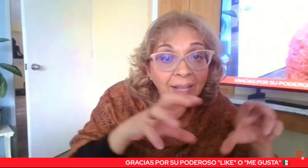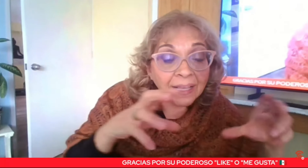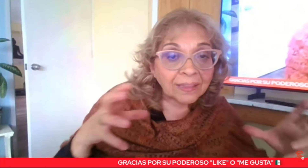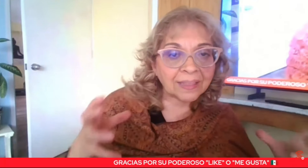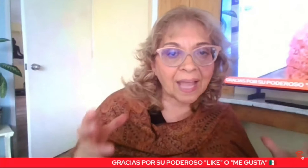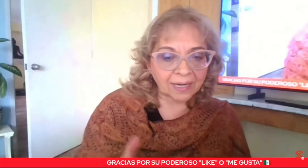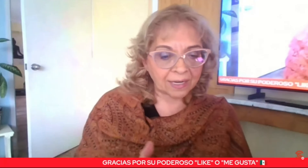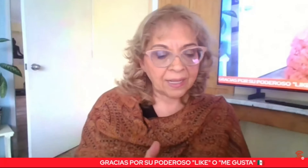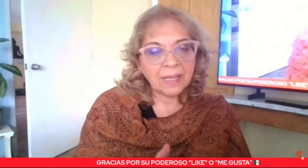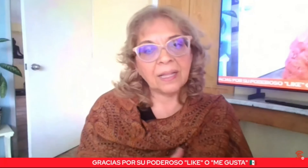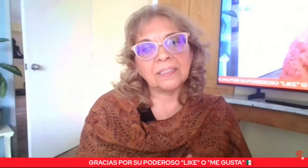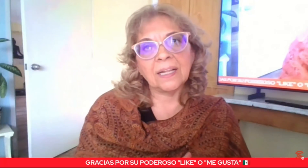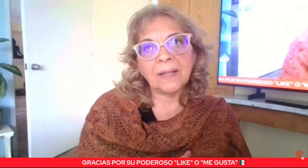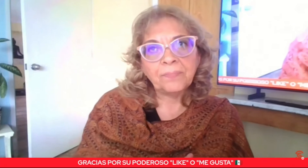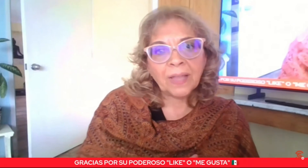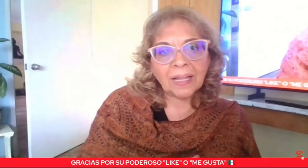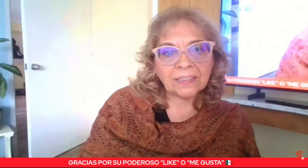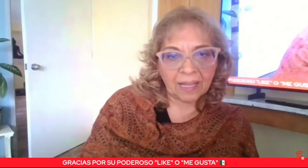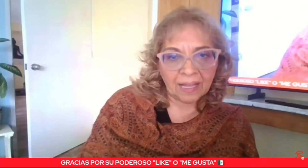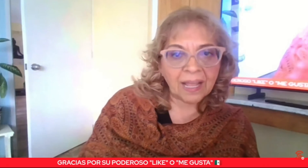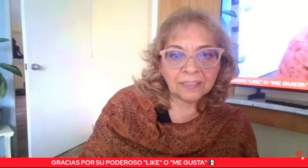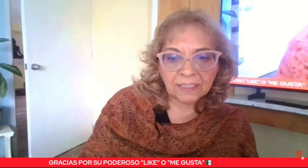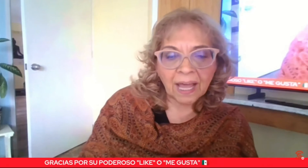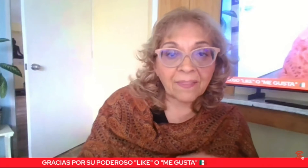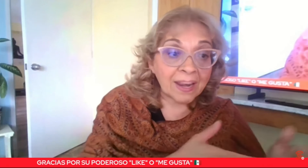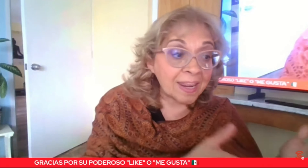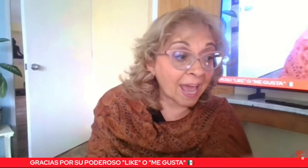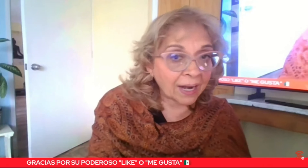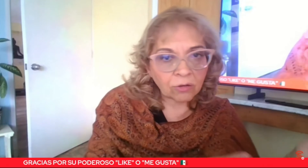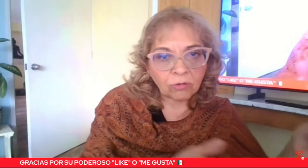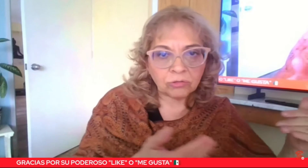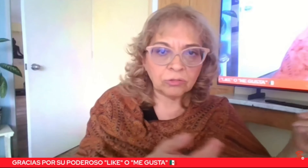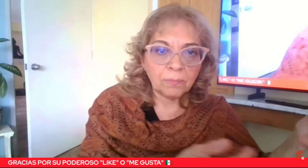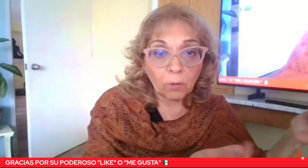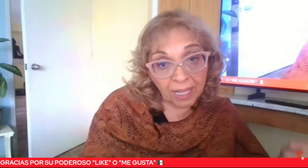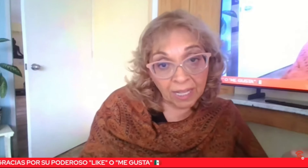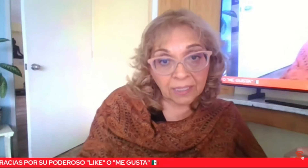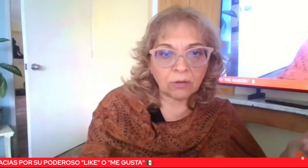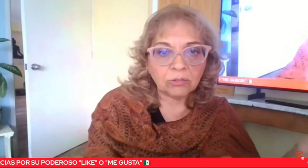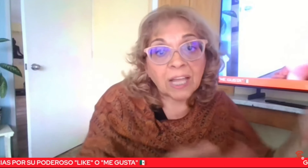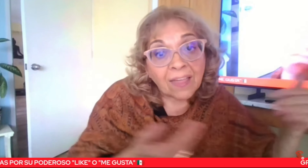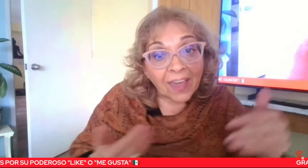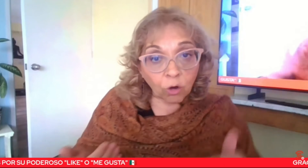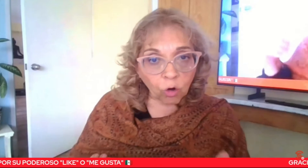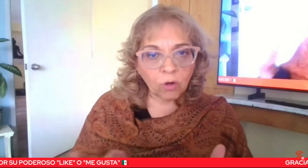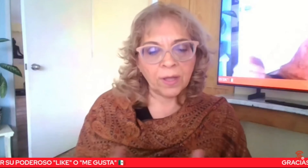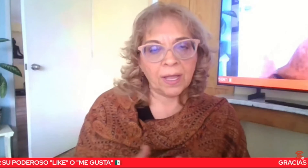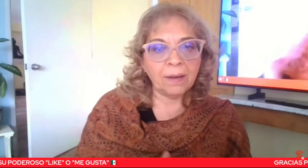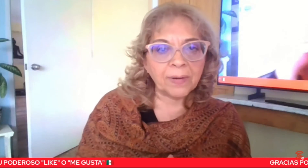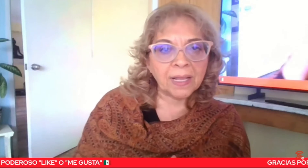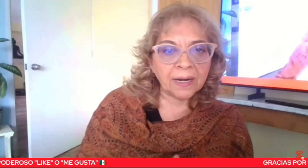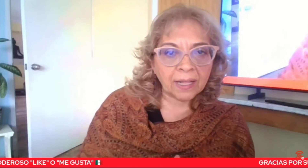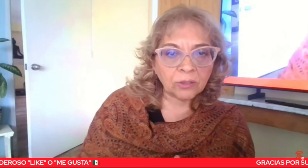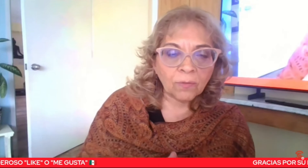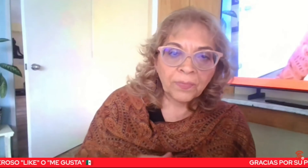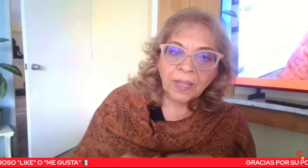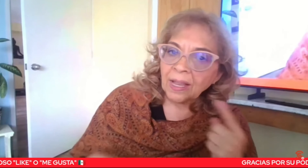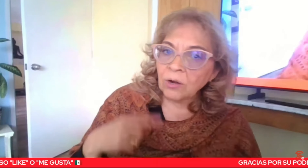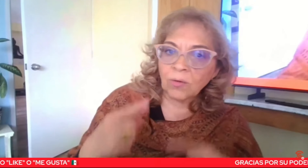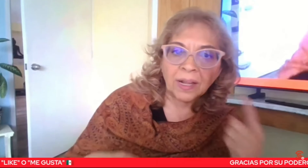para quitar esa herencia de narcos políticos que dejó el